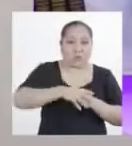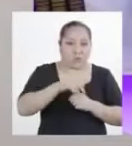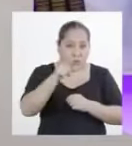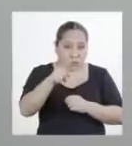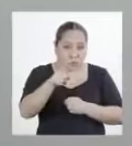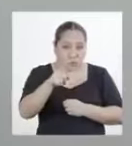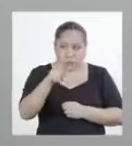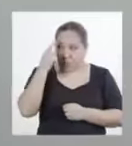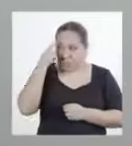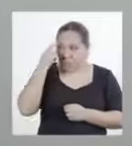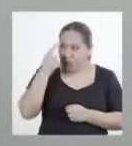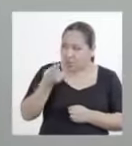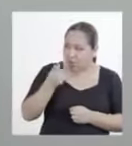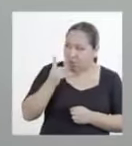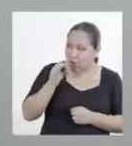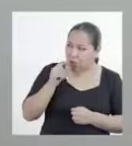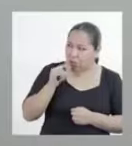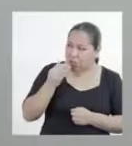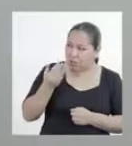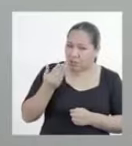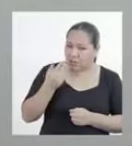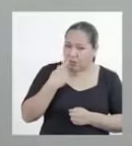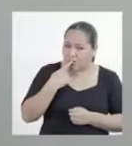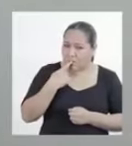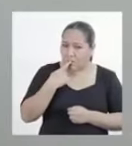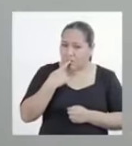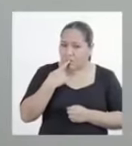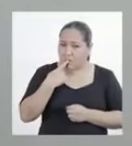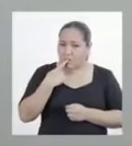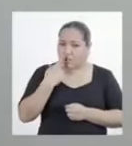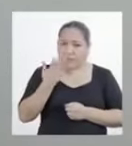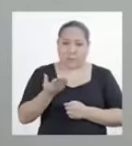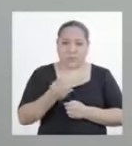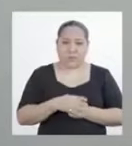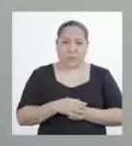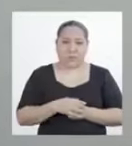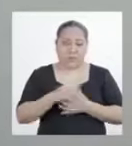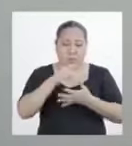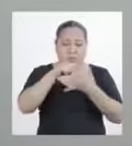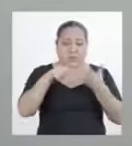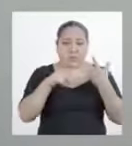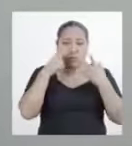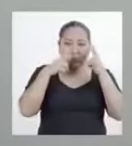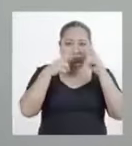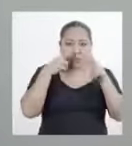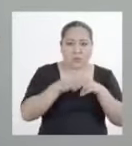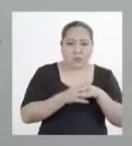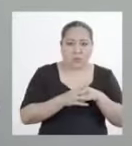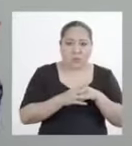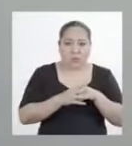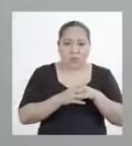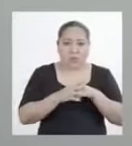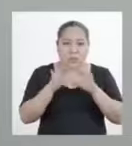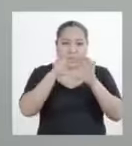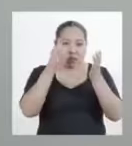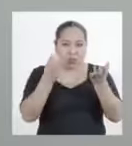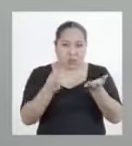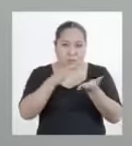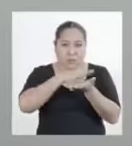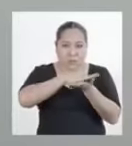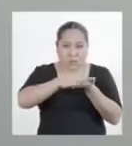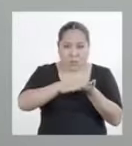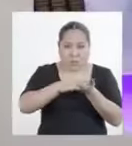ninguna curva ¿Pide usted lógica, profesor? Pues... ¿Qué más lógica que la de sus cinco sentidos que le están diciendo